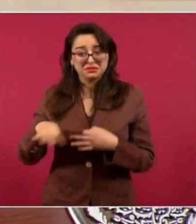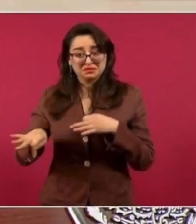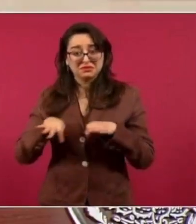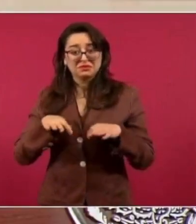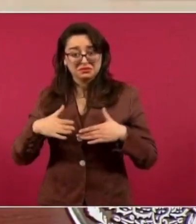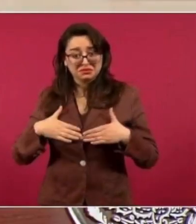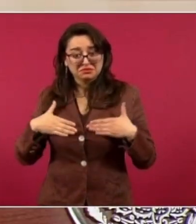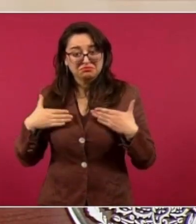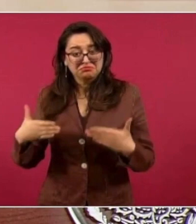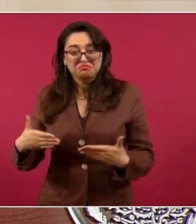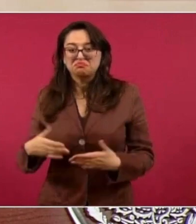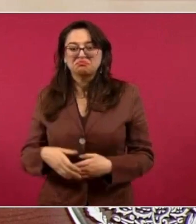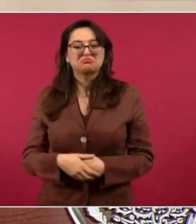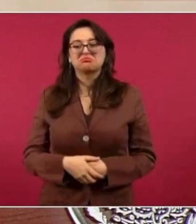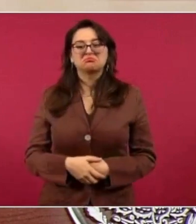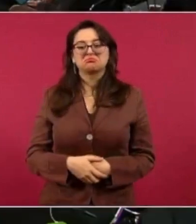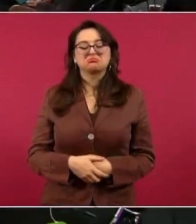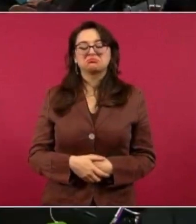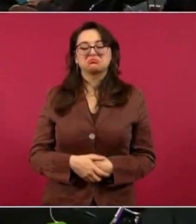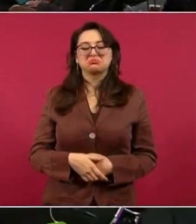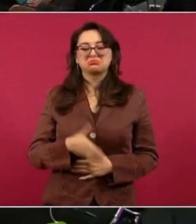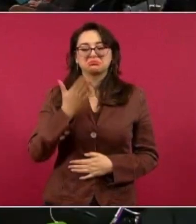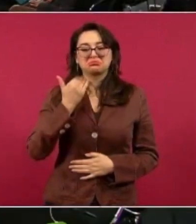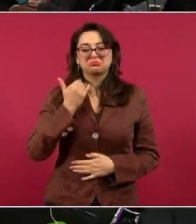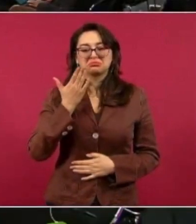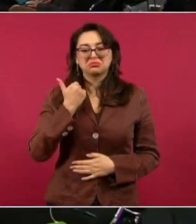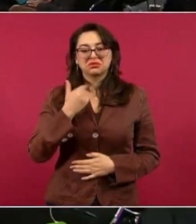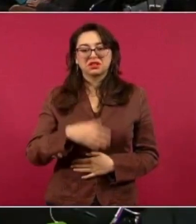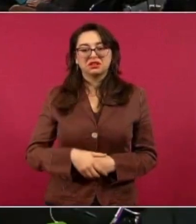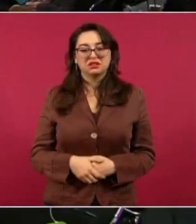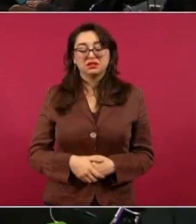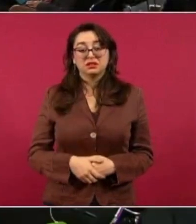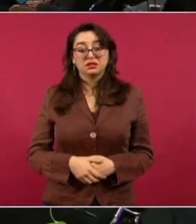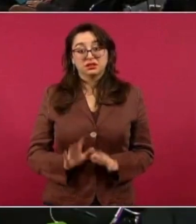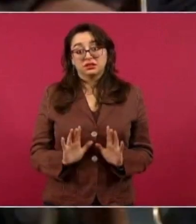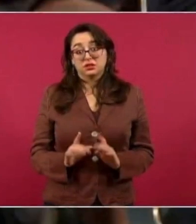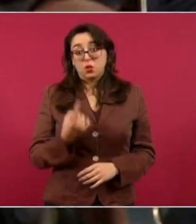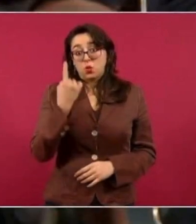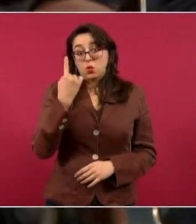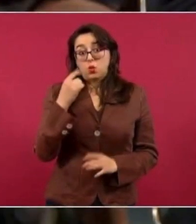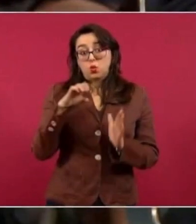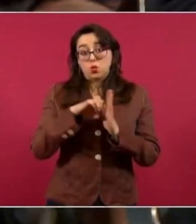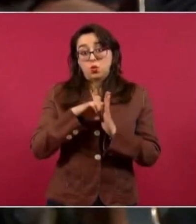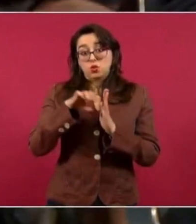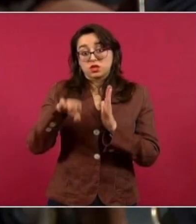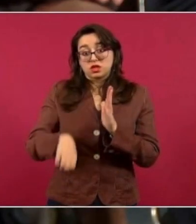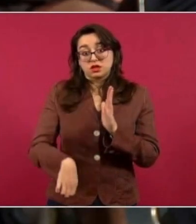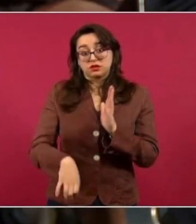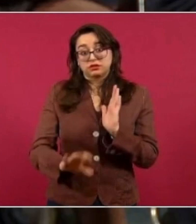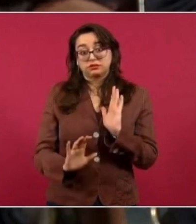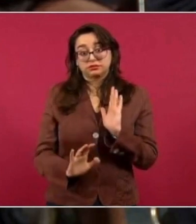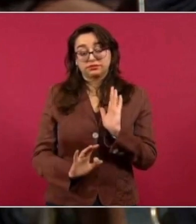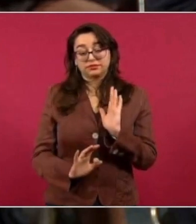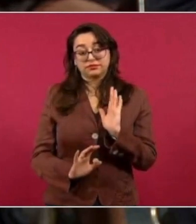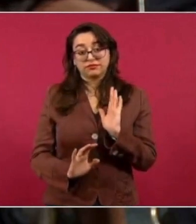un tribunal confiable. Estoy poniendo un ejemplo, y ojalá y